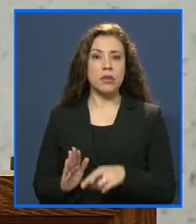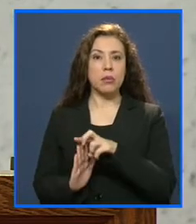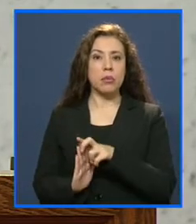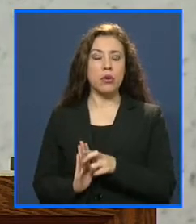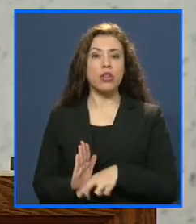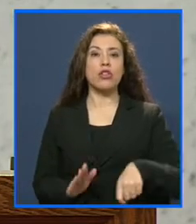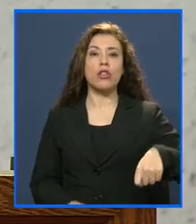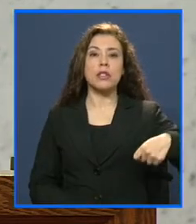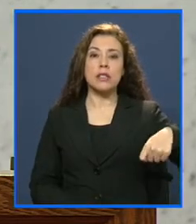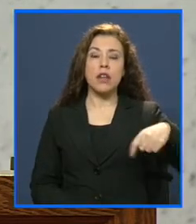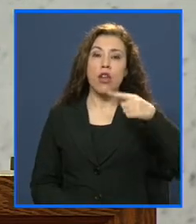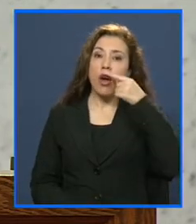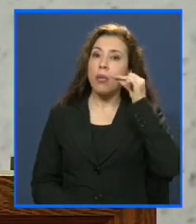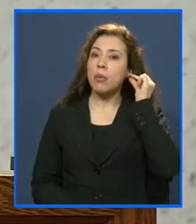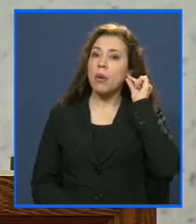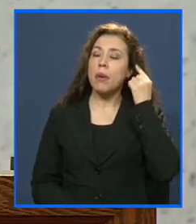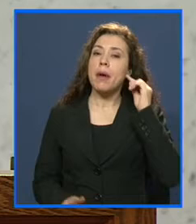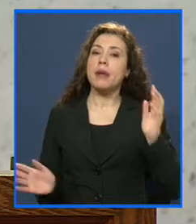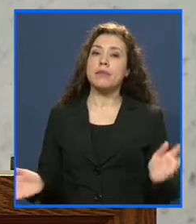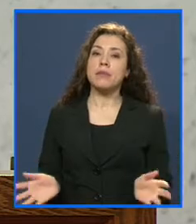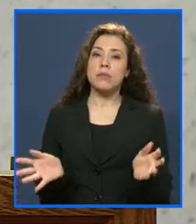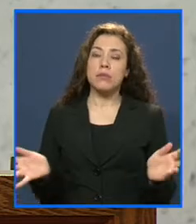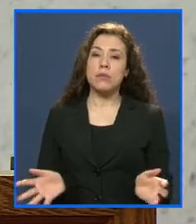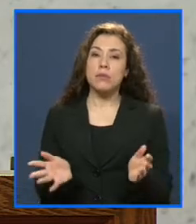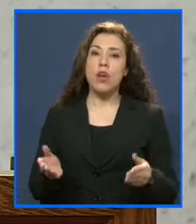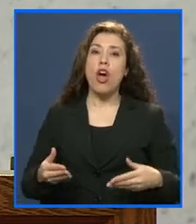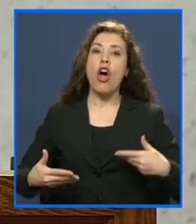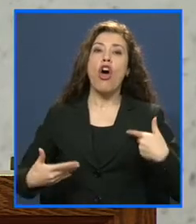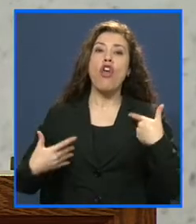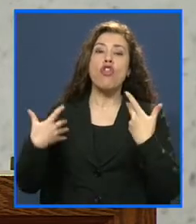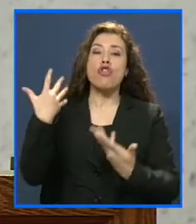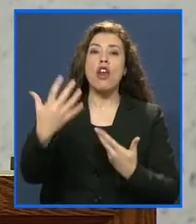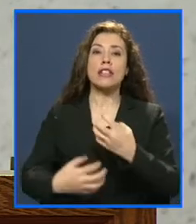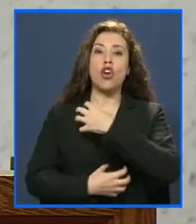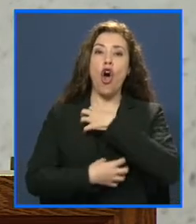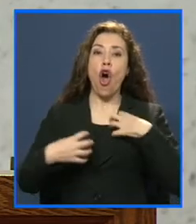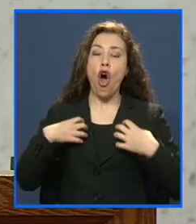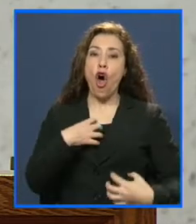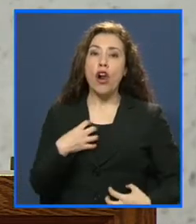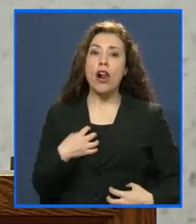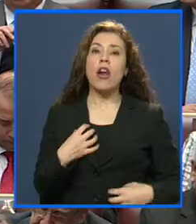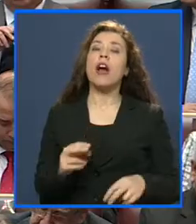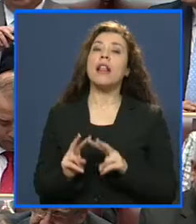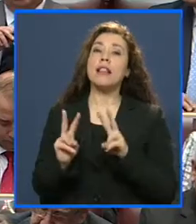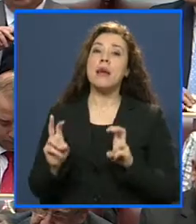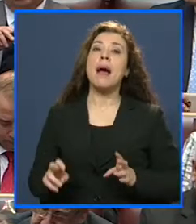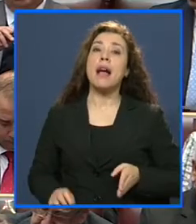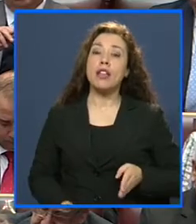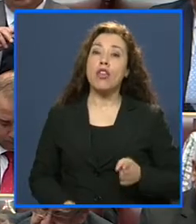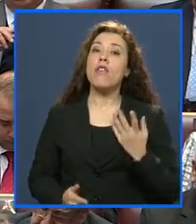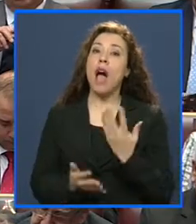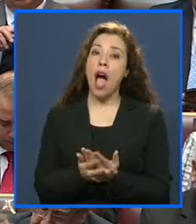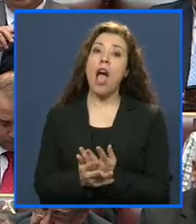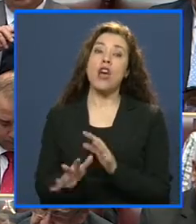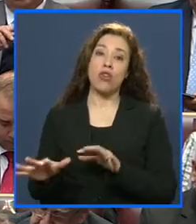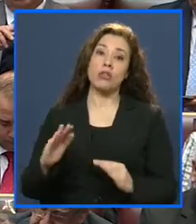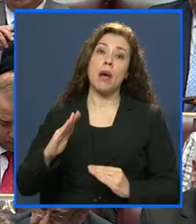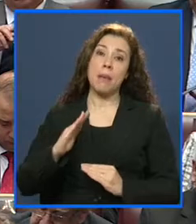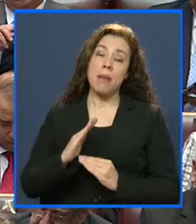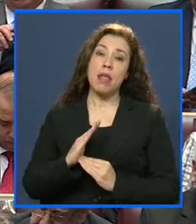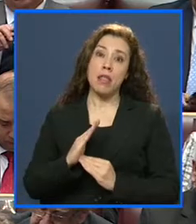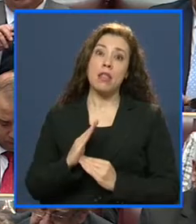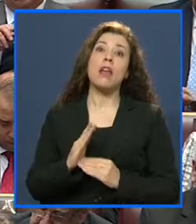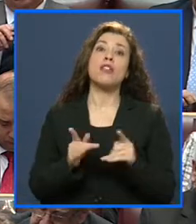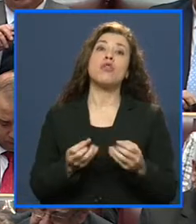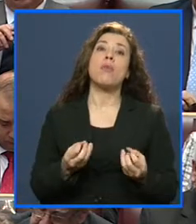senadoras y senadores para incentivar la donación de órganos materia en la que seguimos teniendo deudas que cuestan vidas